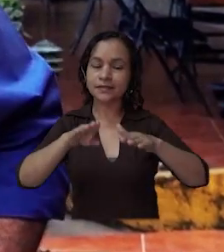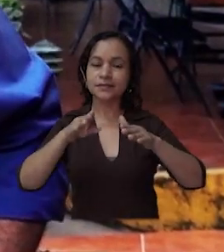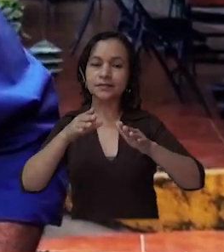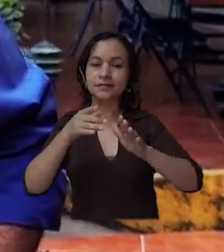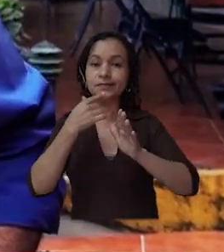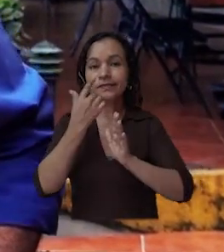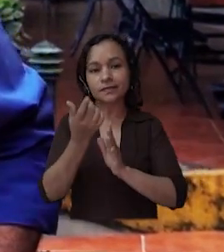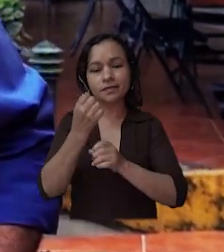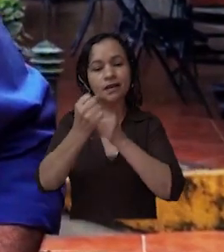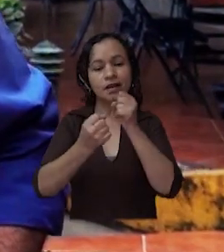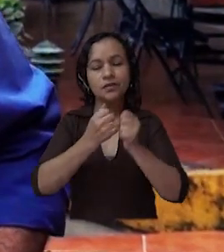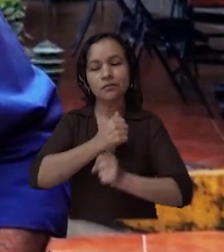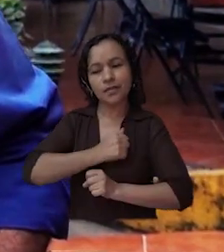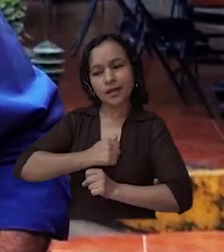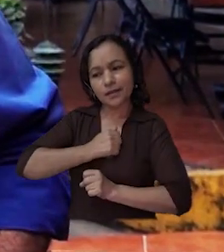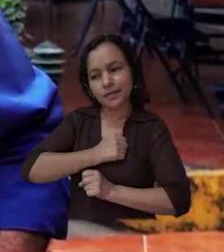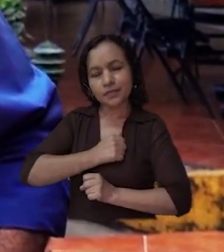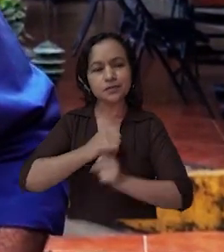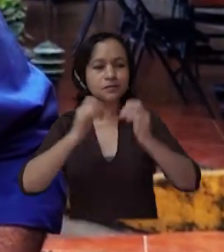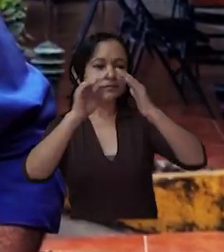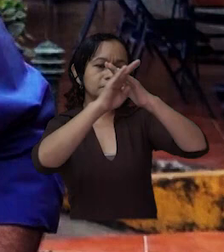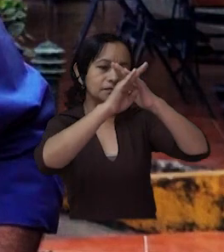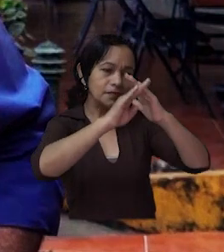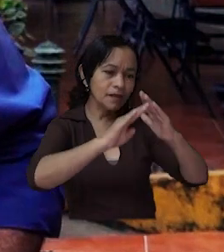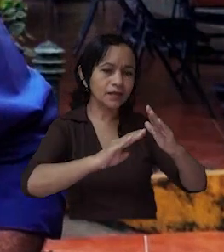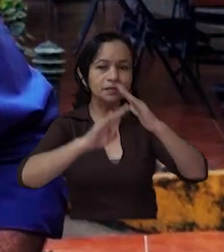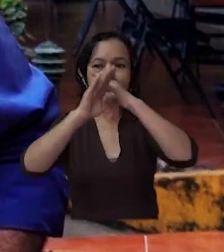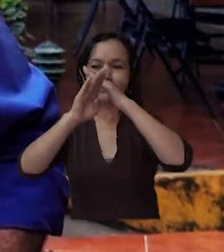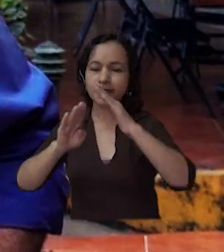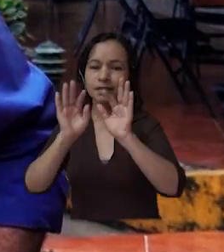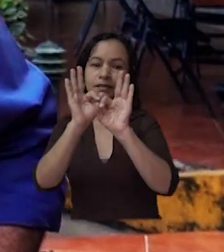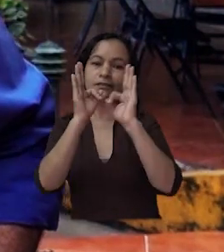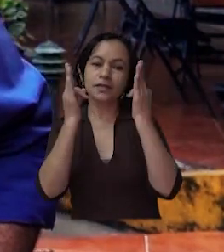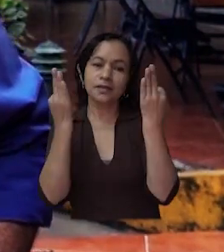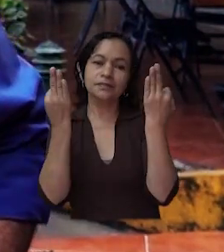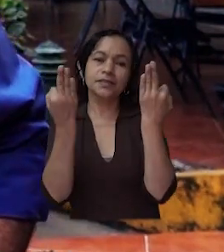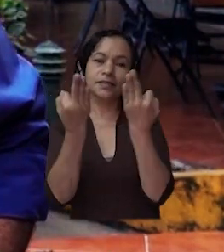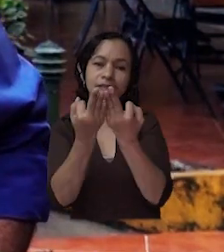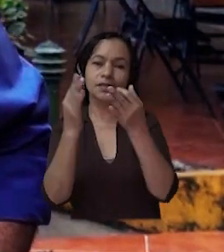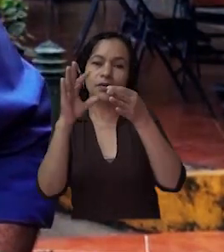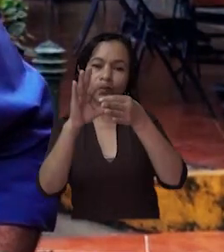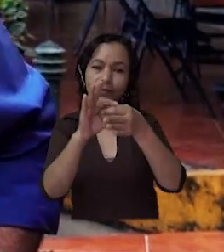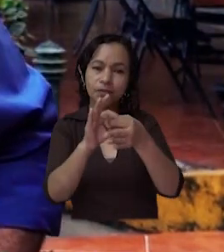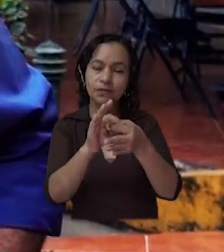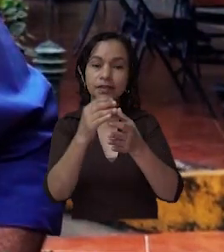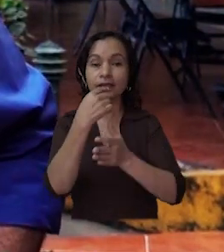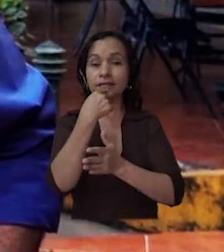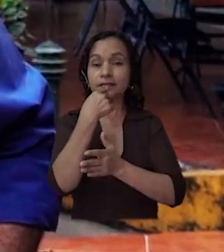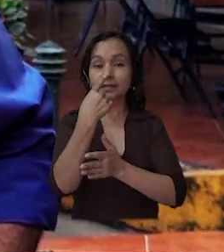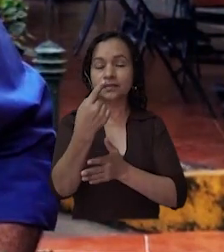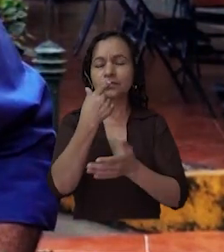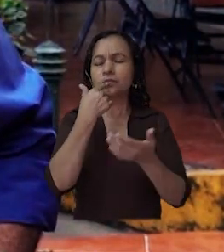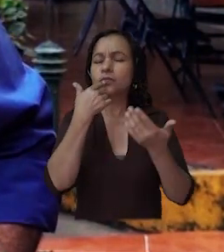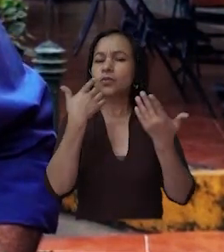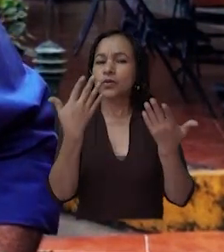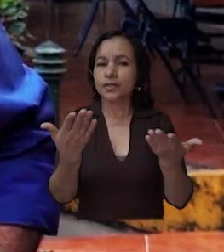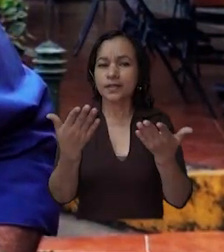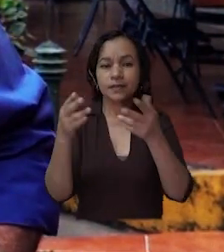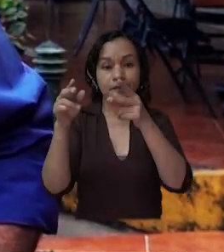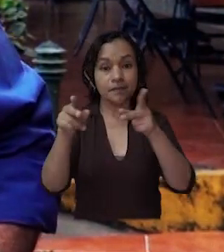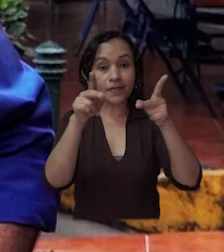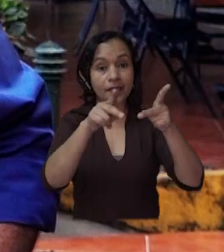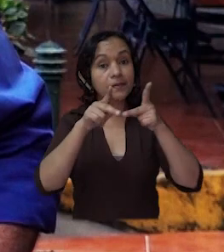perdonar, un tiempo para paz, un tiempo para estar en familia. Y se caracteriza porque la